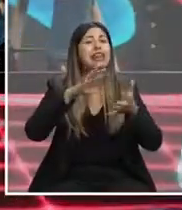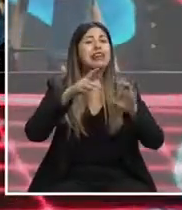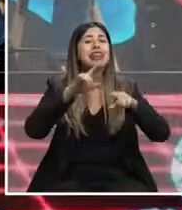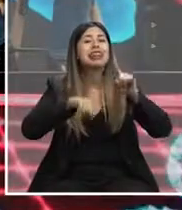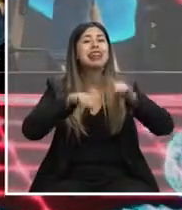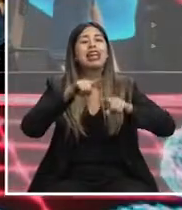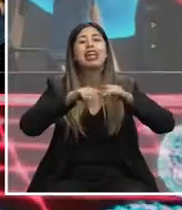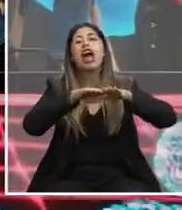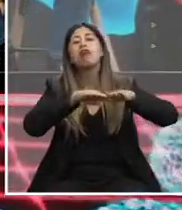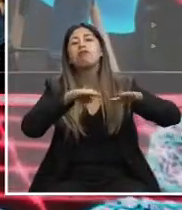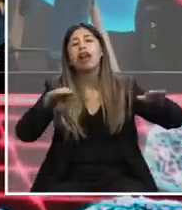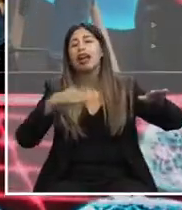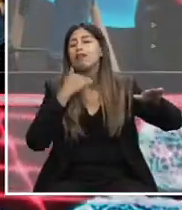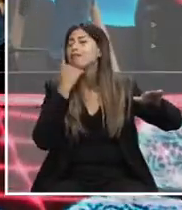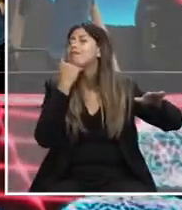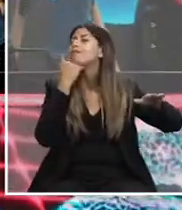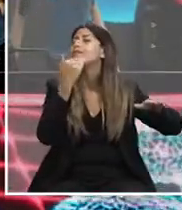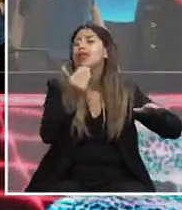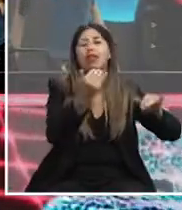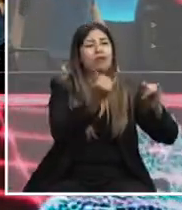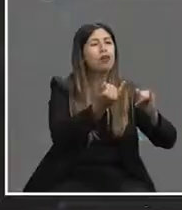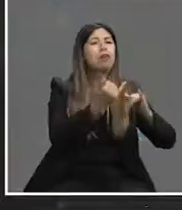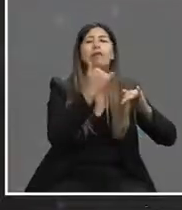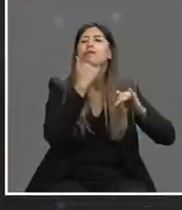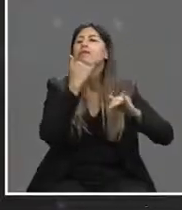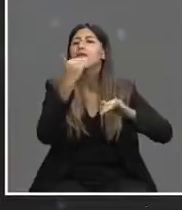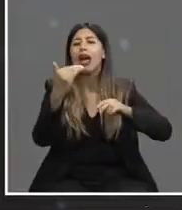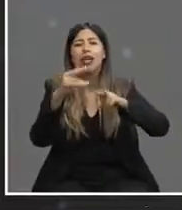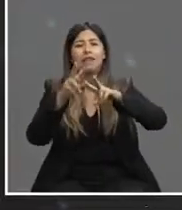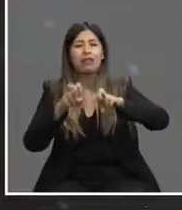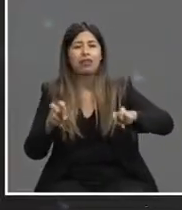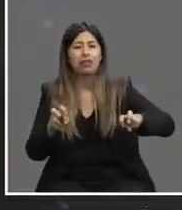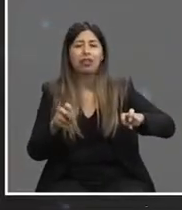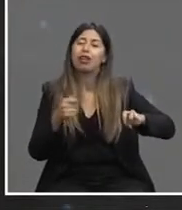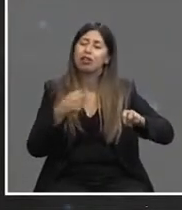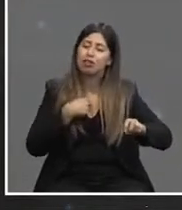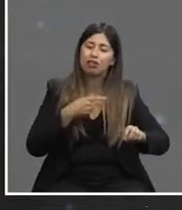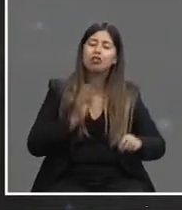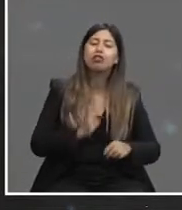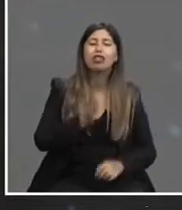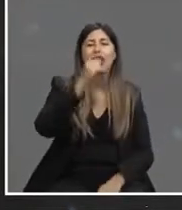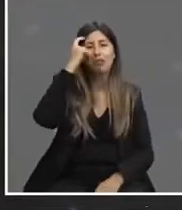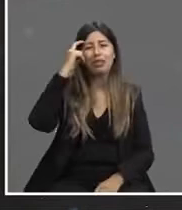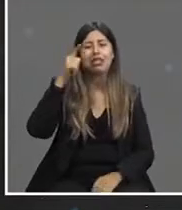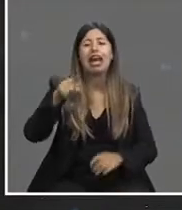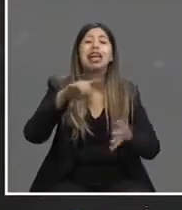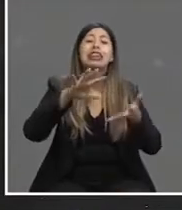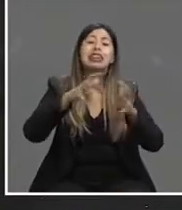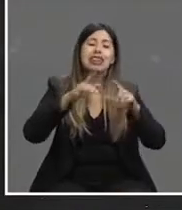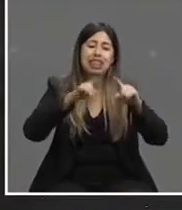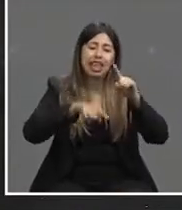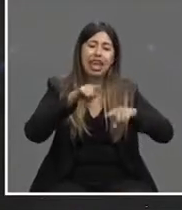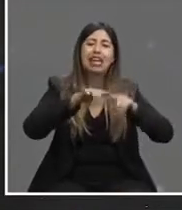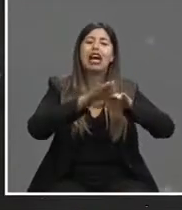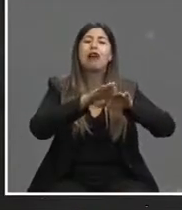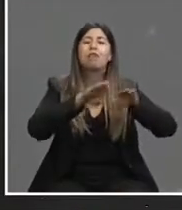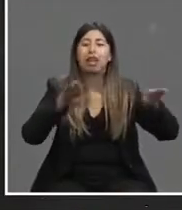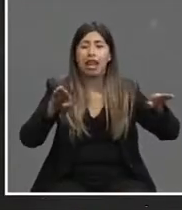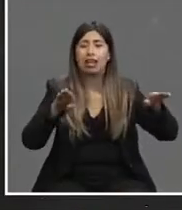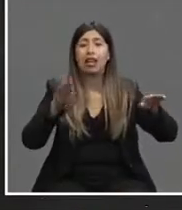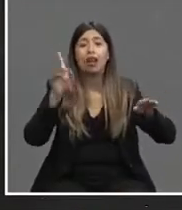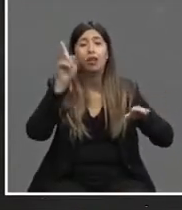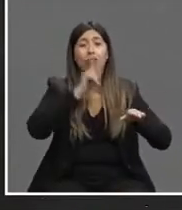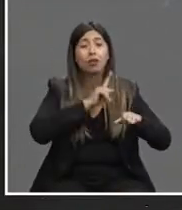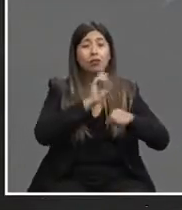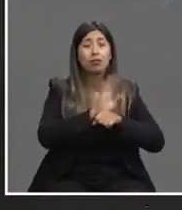todos los cálculos y las informaciones y las investigaciones al respecto, puedo seguir pensándolo y me da lo mismo que haya una contradicción. La última película esta,